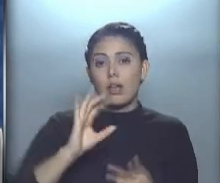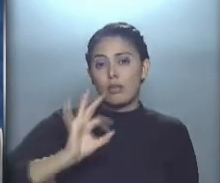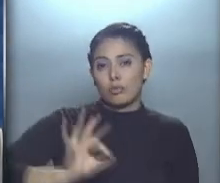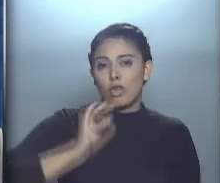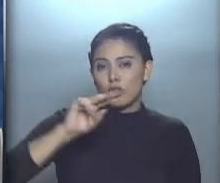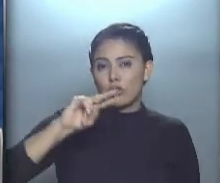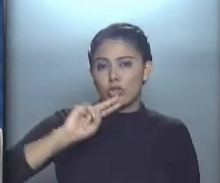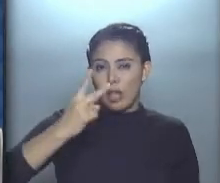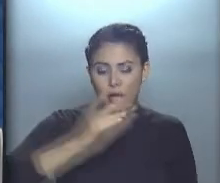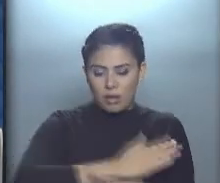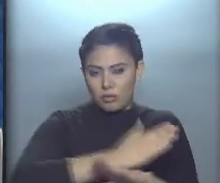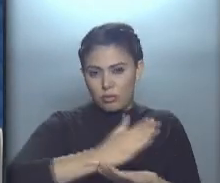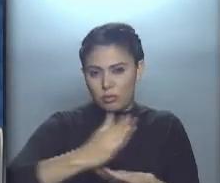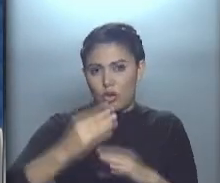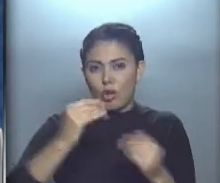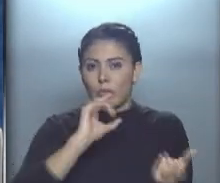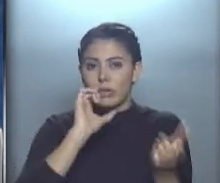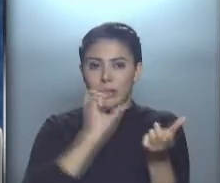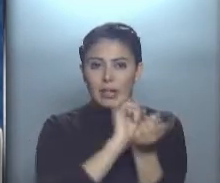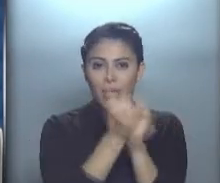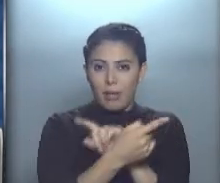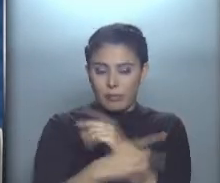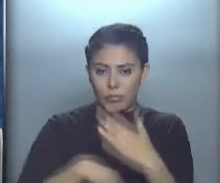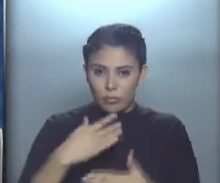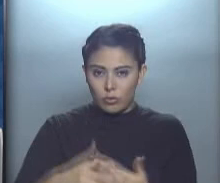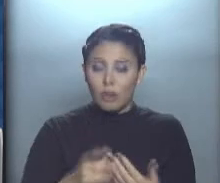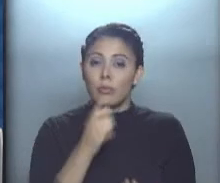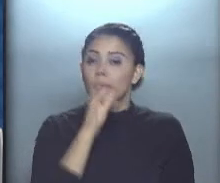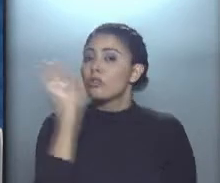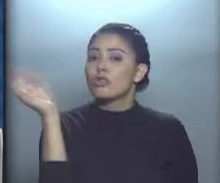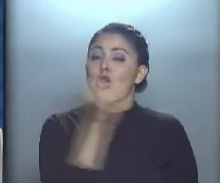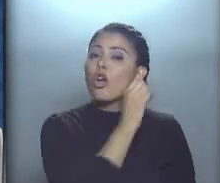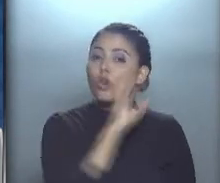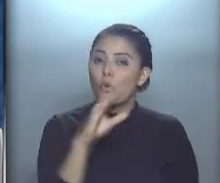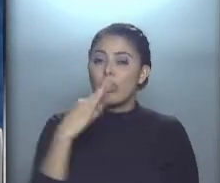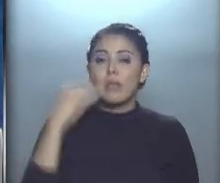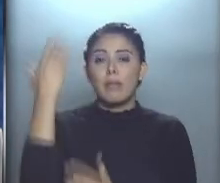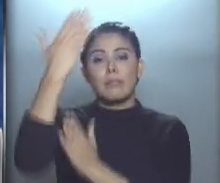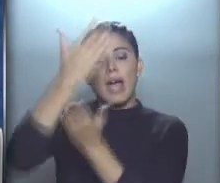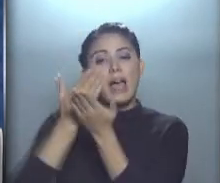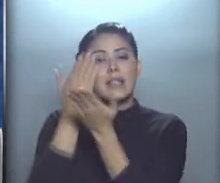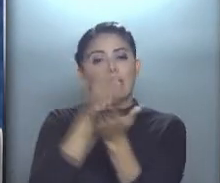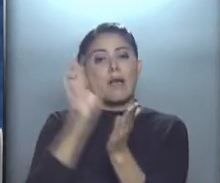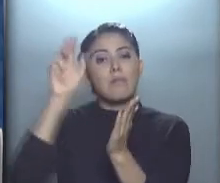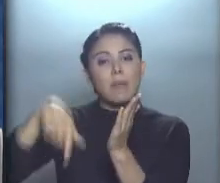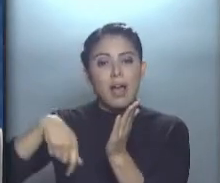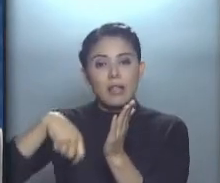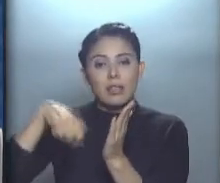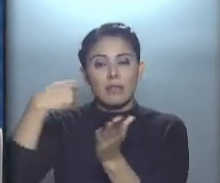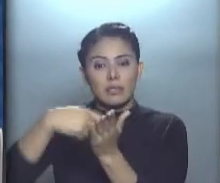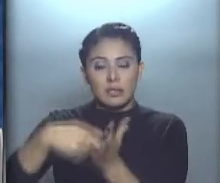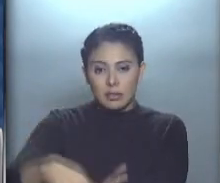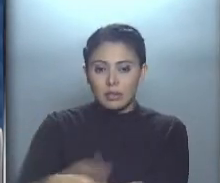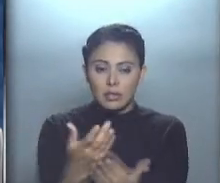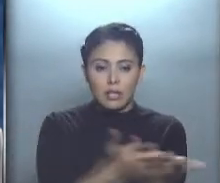2 años sobre las condicionalidades de transferencias. Esto es, que todos los clubes presenten un plan financiero, un presupuesto y el